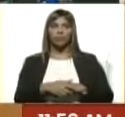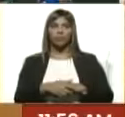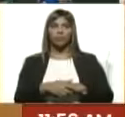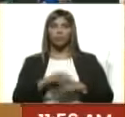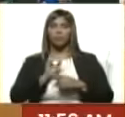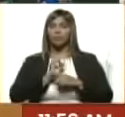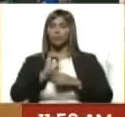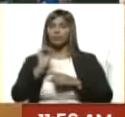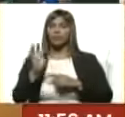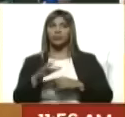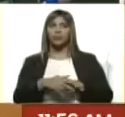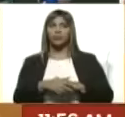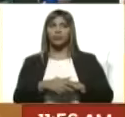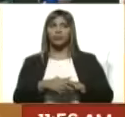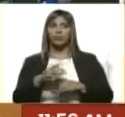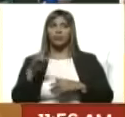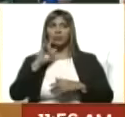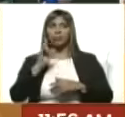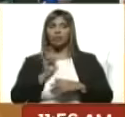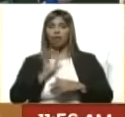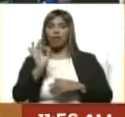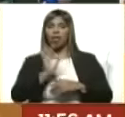Mándele mensaje y dígale, no me has llamado.